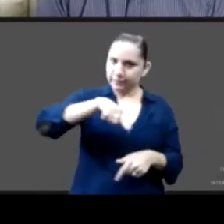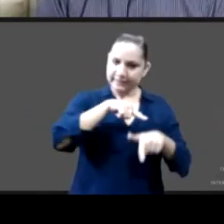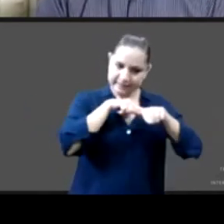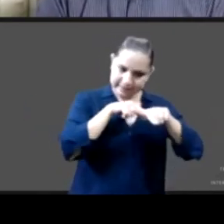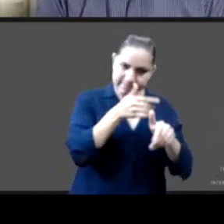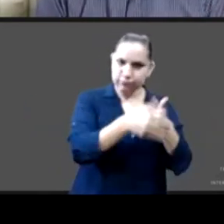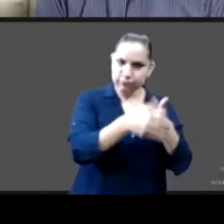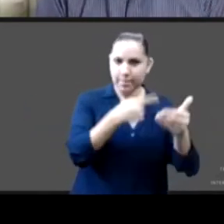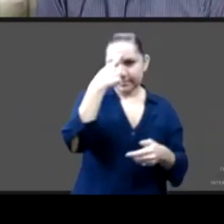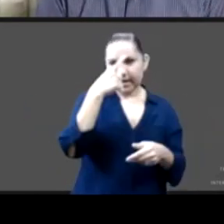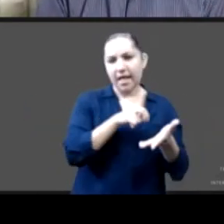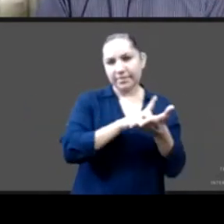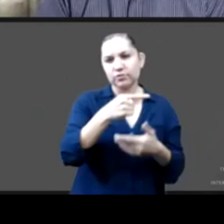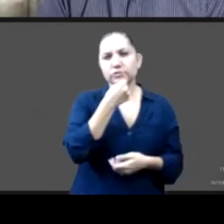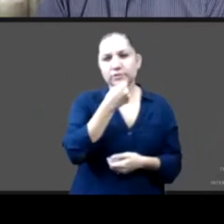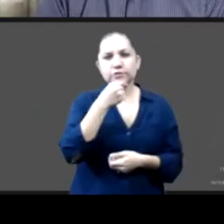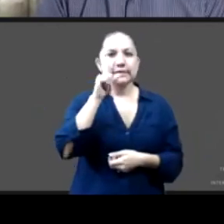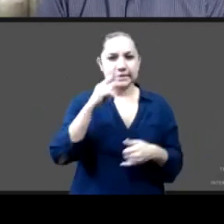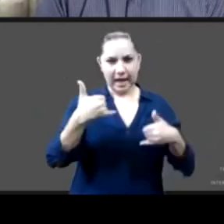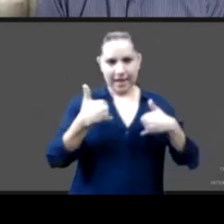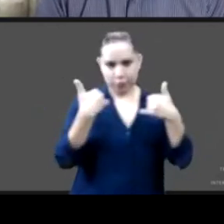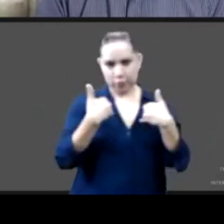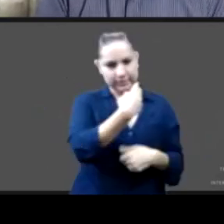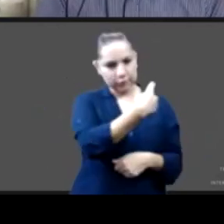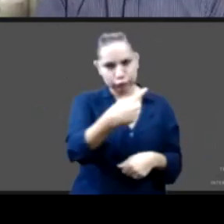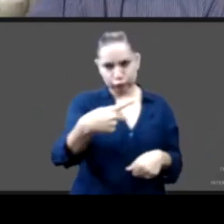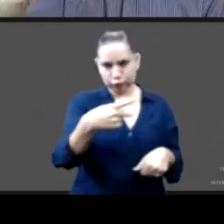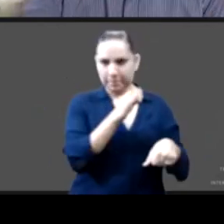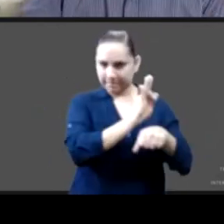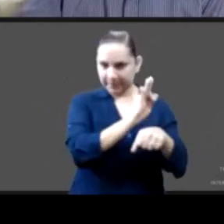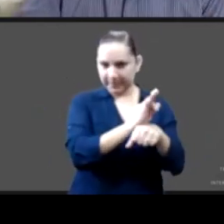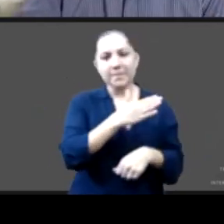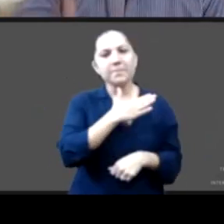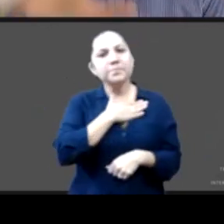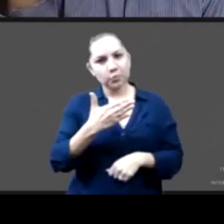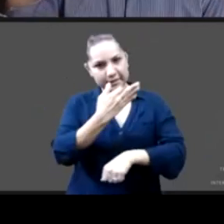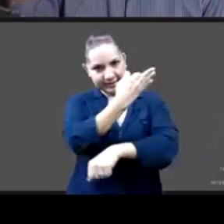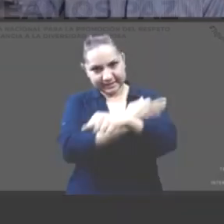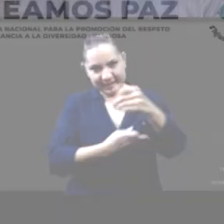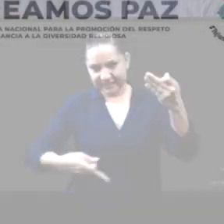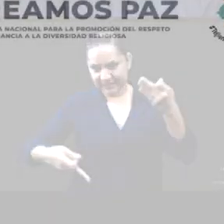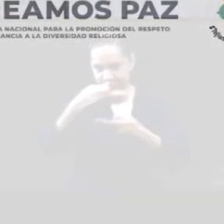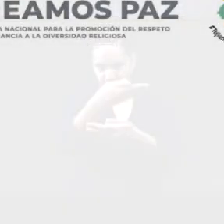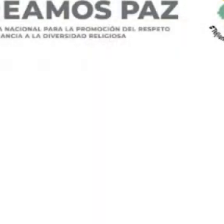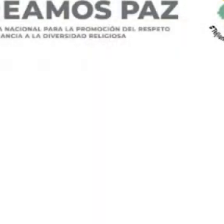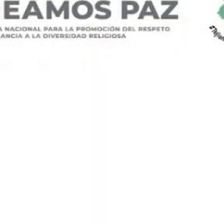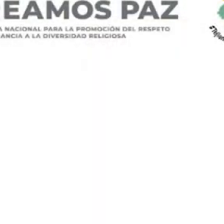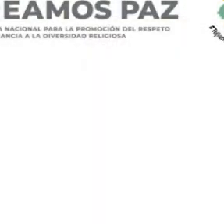adolescentes. Muy buena tarde a todas y a todos. Buena tarde. Hasta luego. Gracias. Hasta luego.